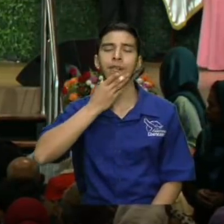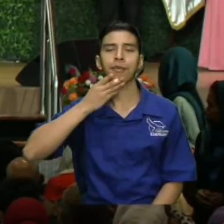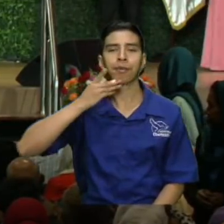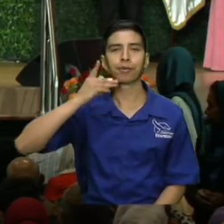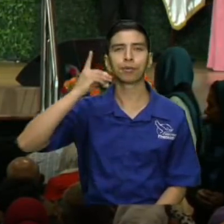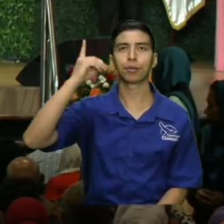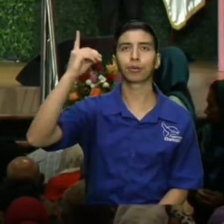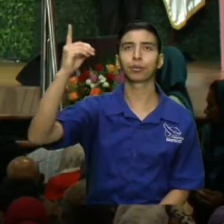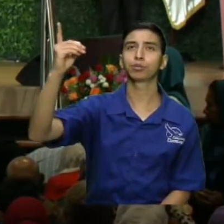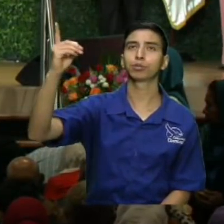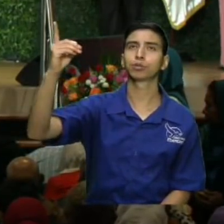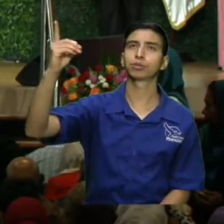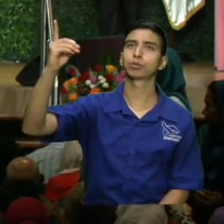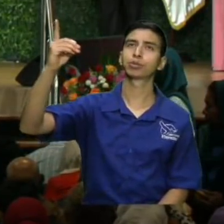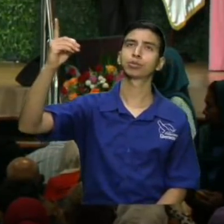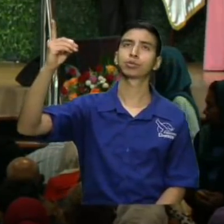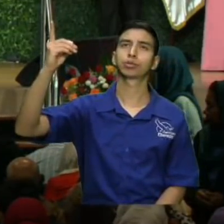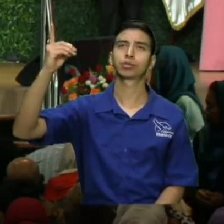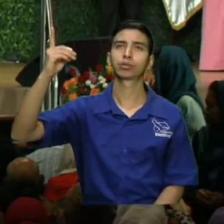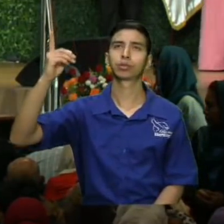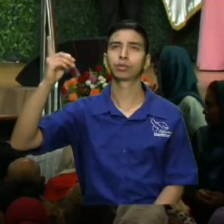Gracias, Señor.